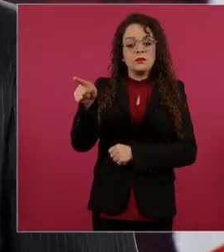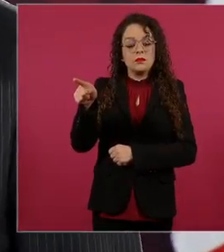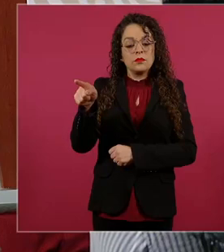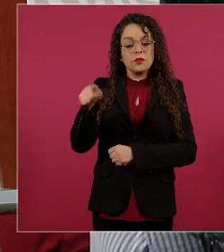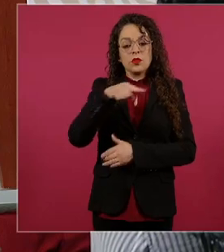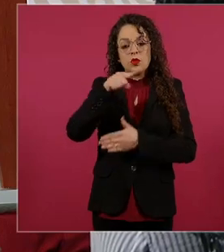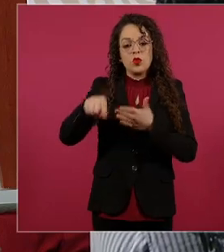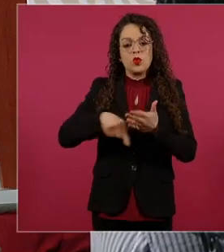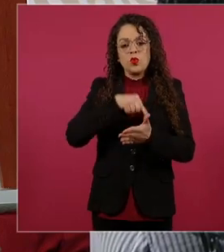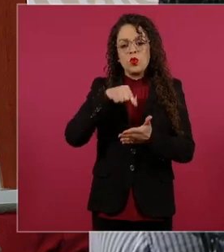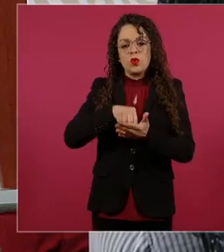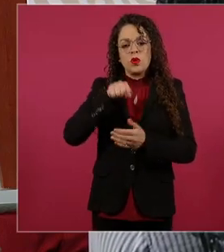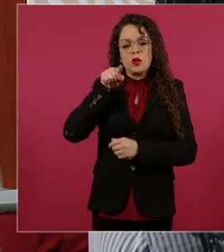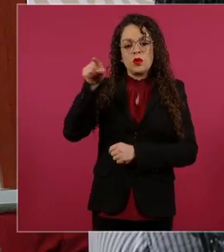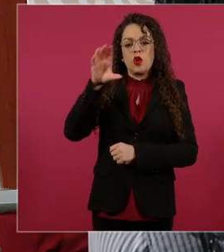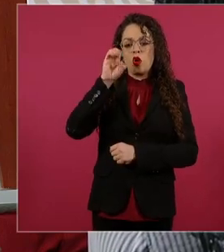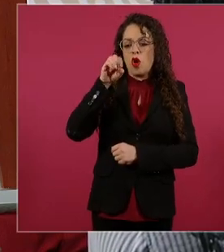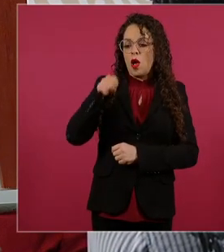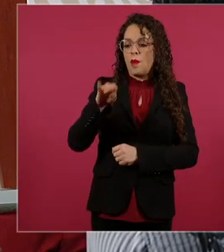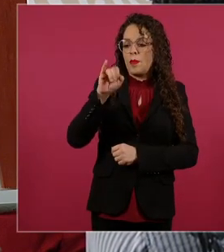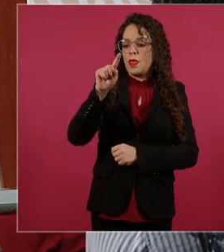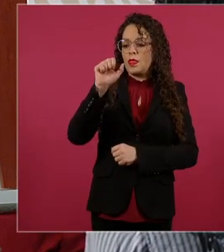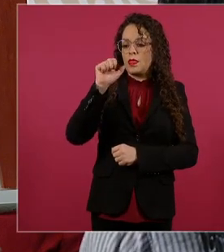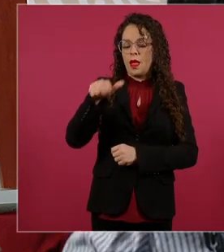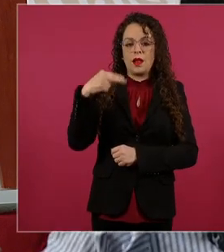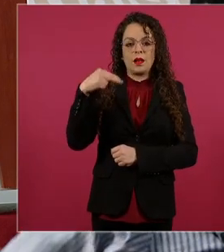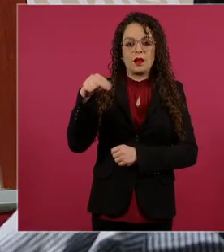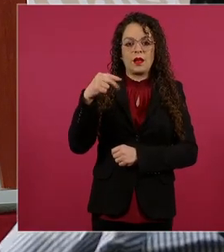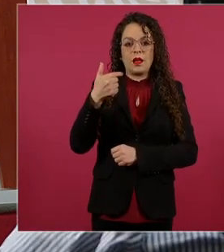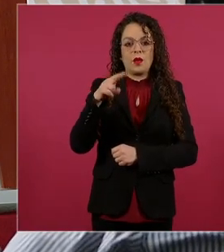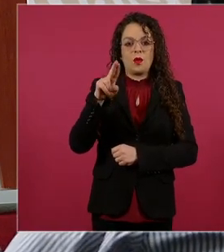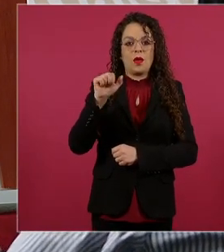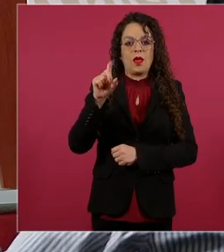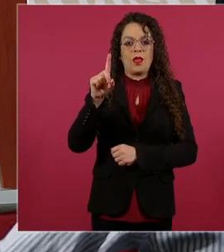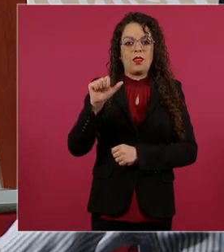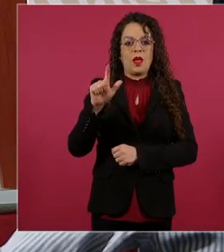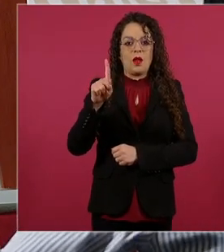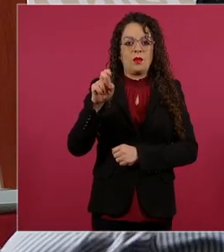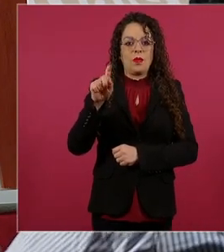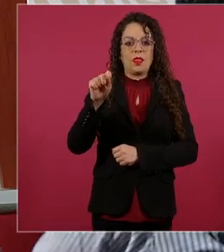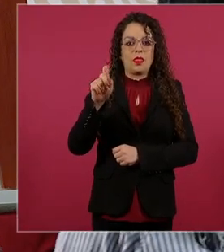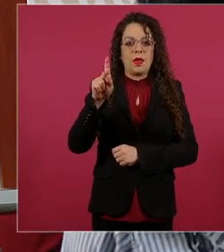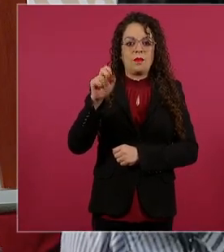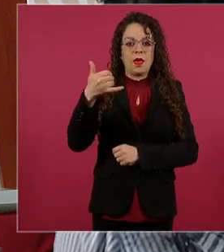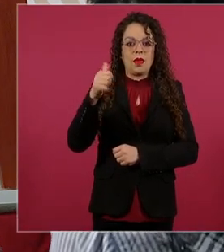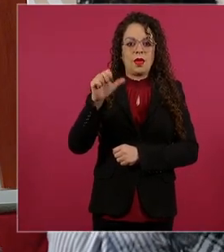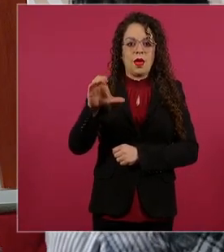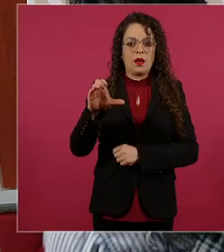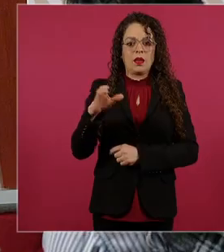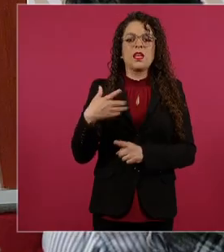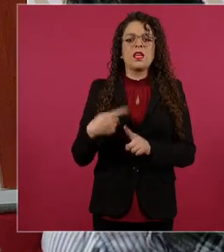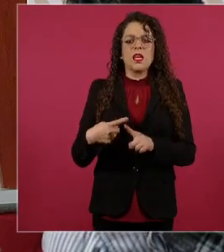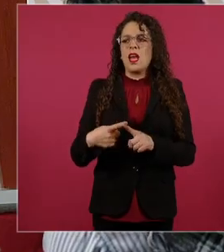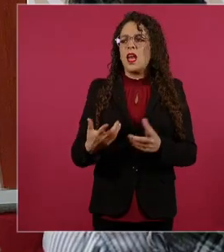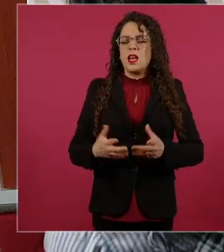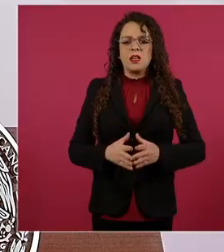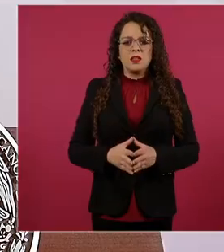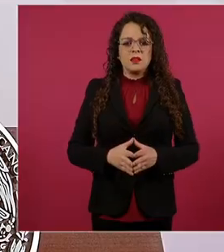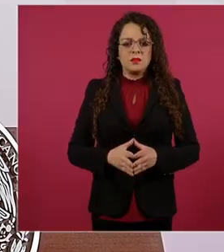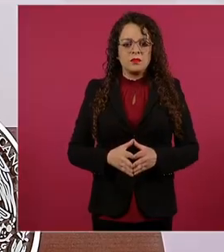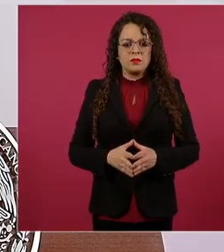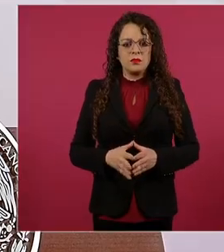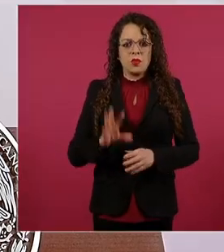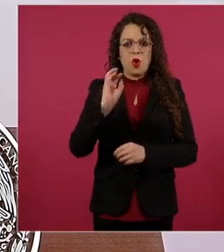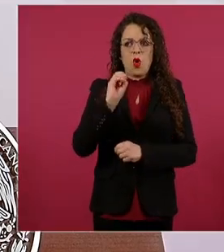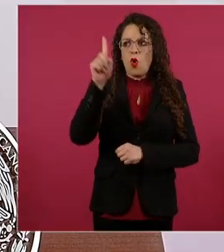Comitán para para arriba voy allá en la